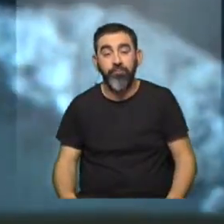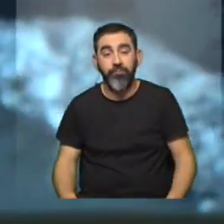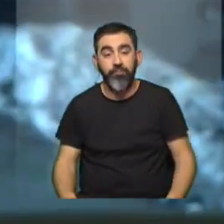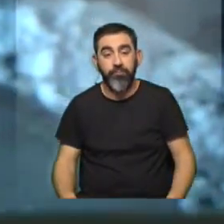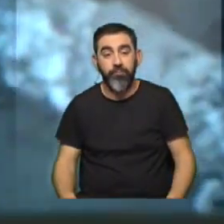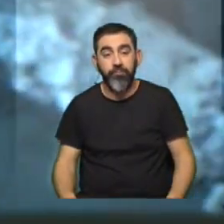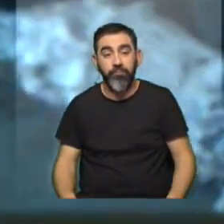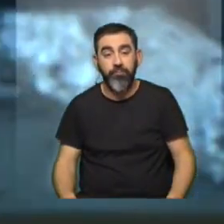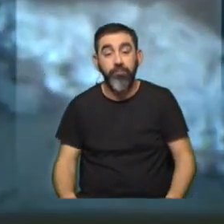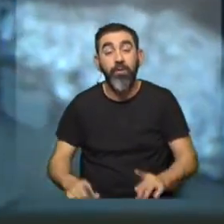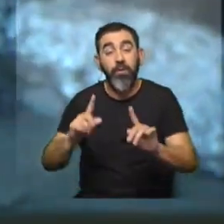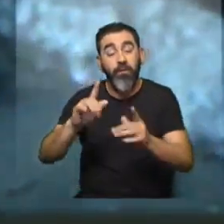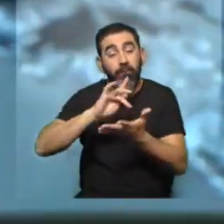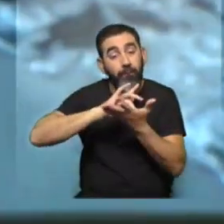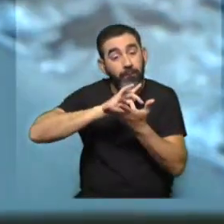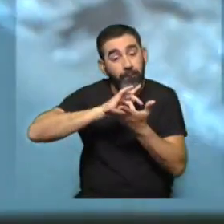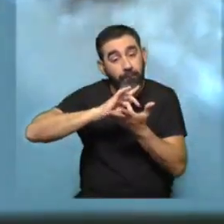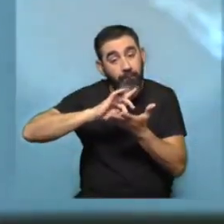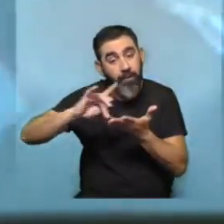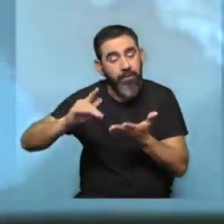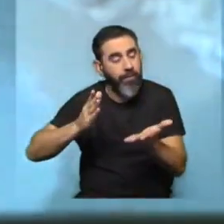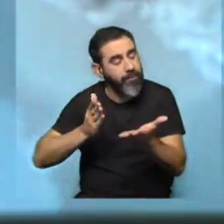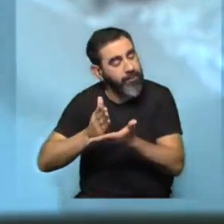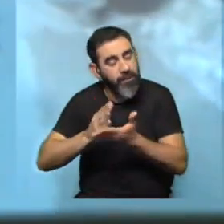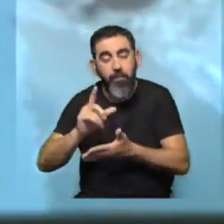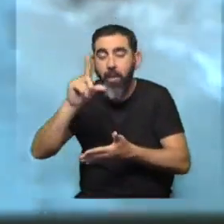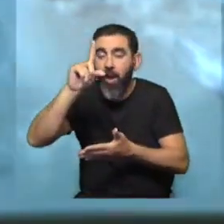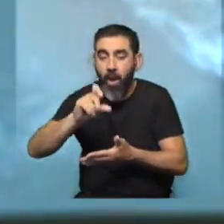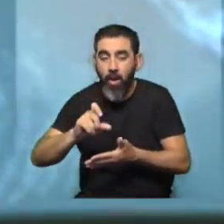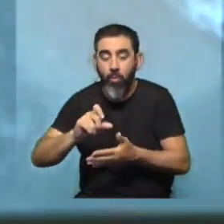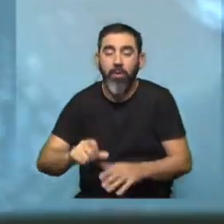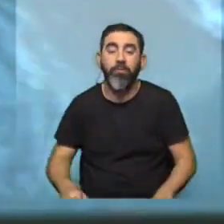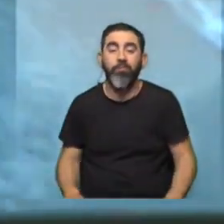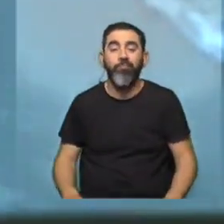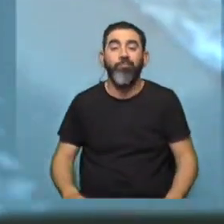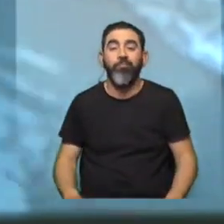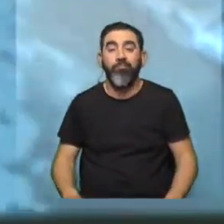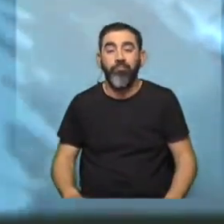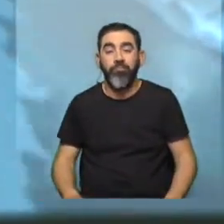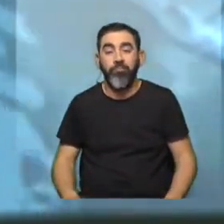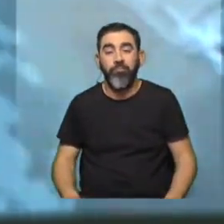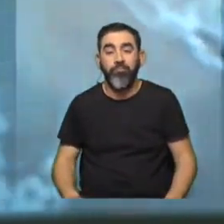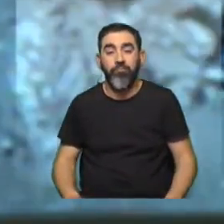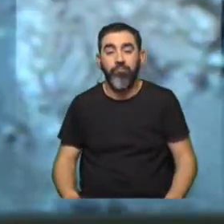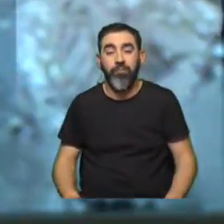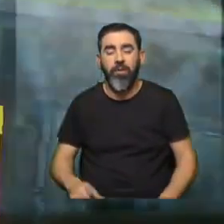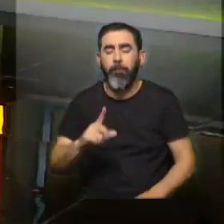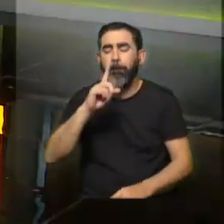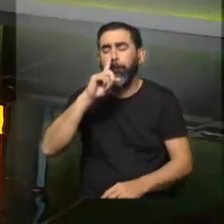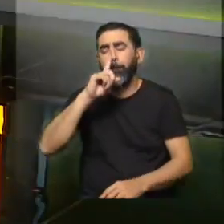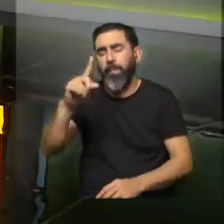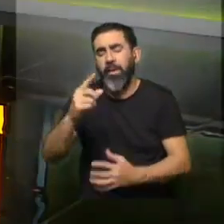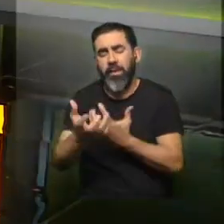por ejemplo. Hay que vaciarlo, claro. Pero siempre hay agua, porque además hay un manantial. y han aparecido miles de restos